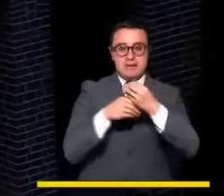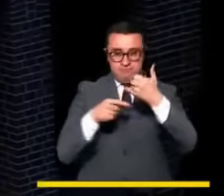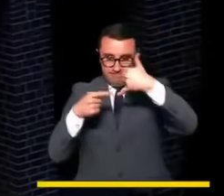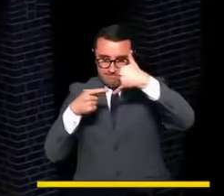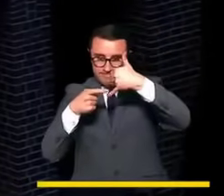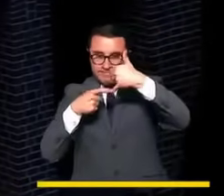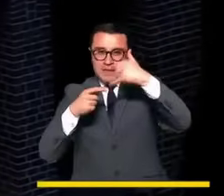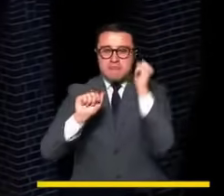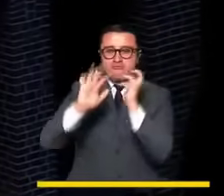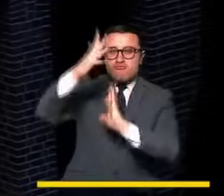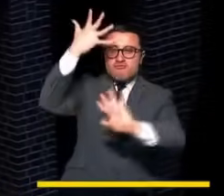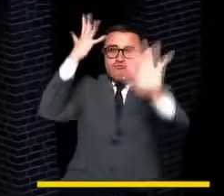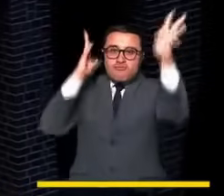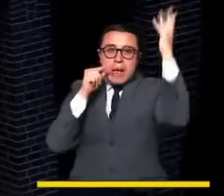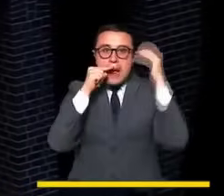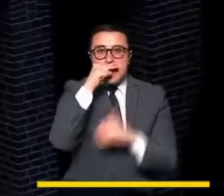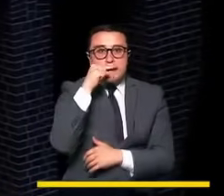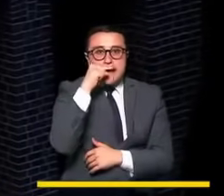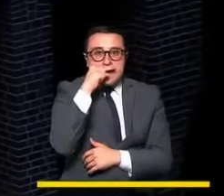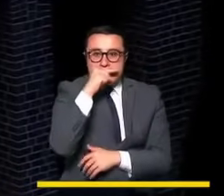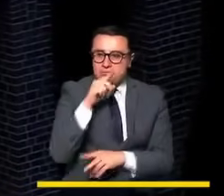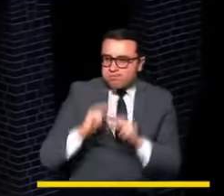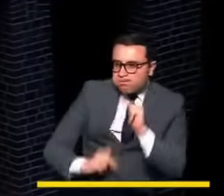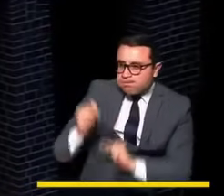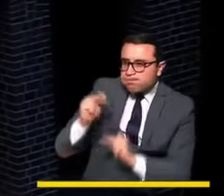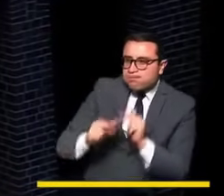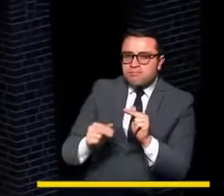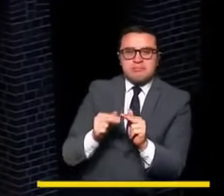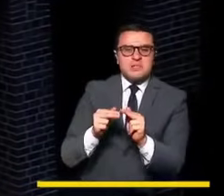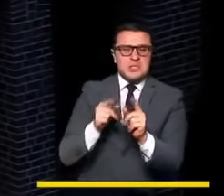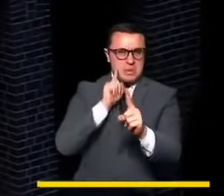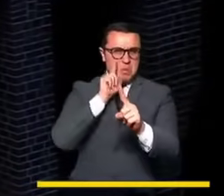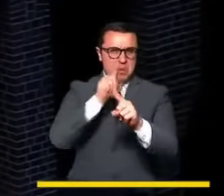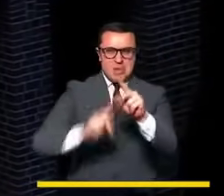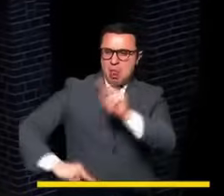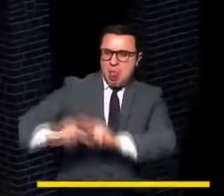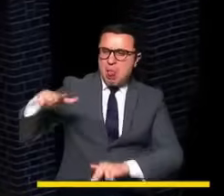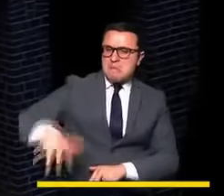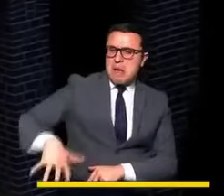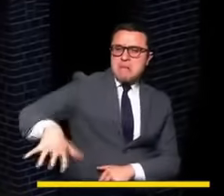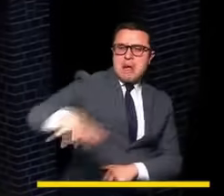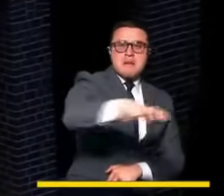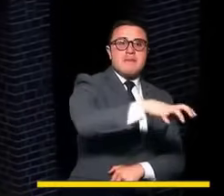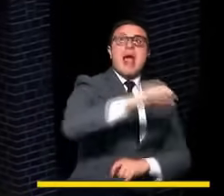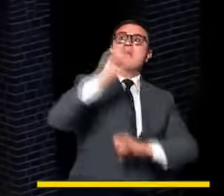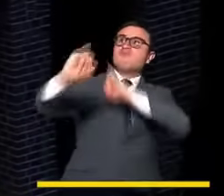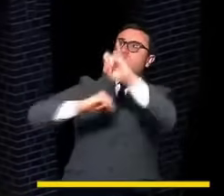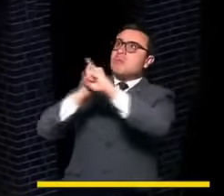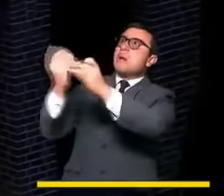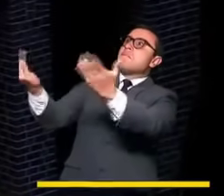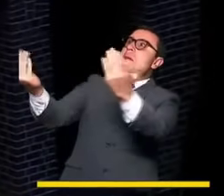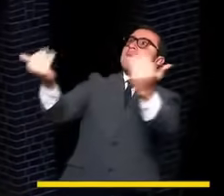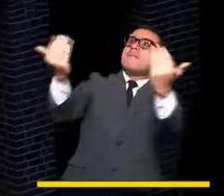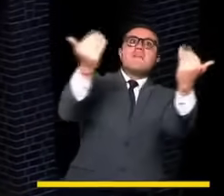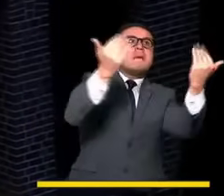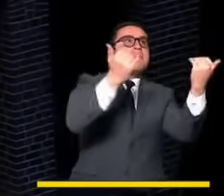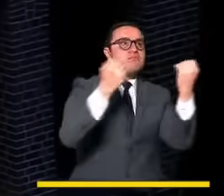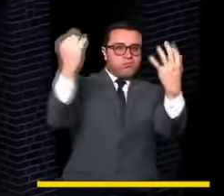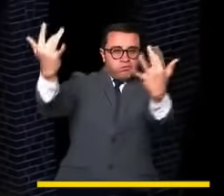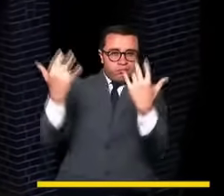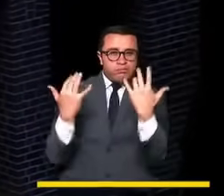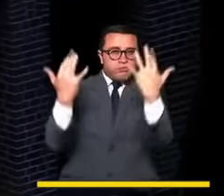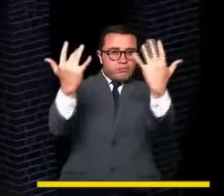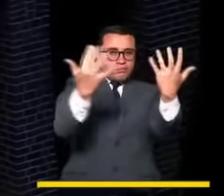general, con un objetivo: atraer más turistas extranjeros a Colombia vendiendo nuestra